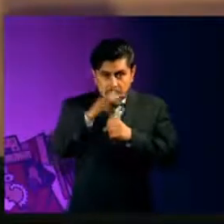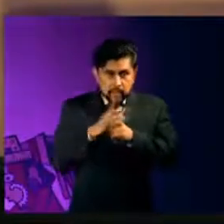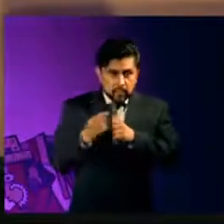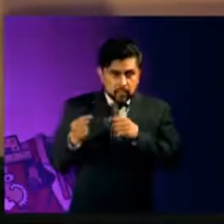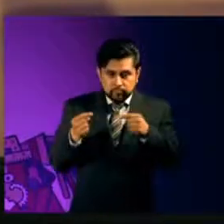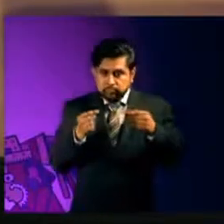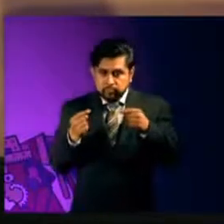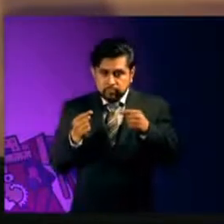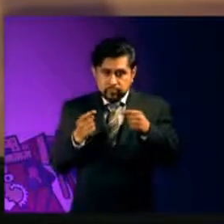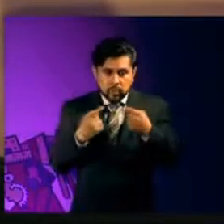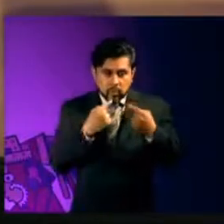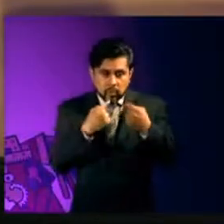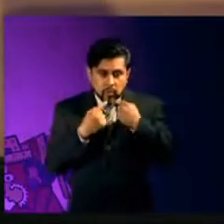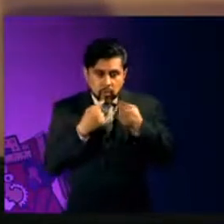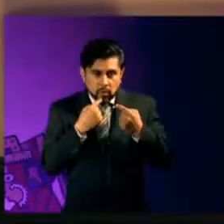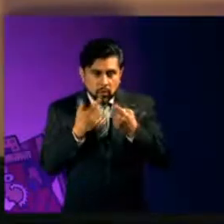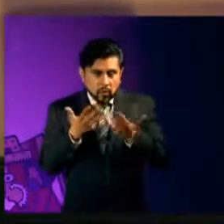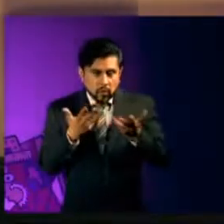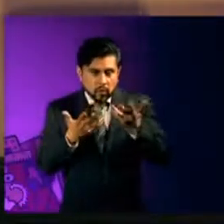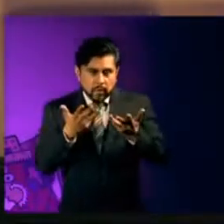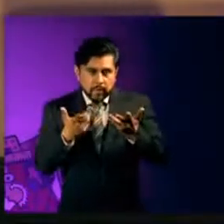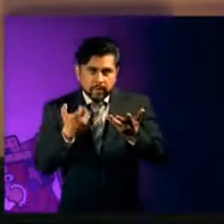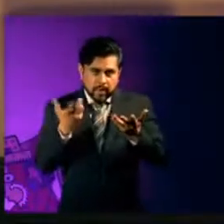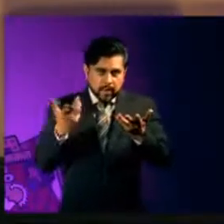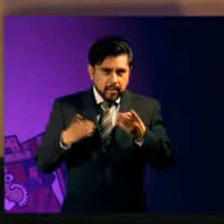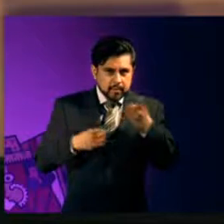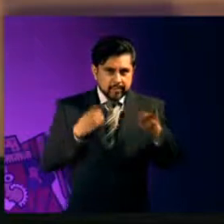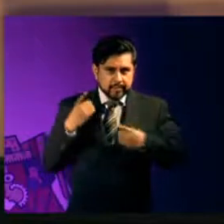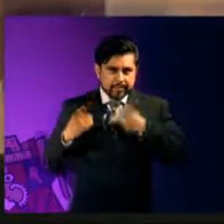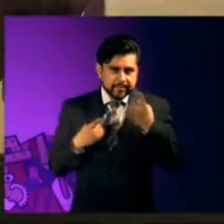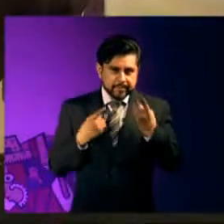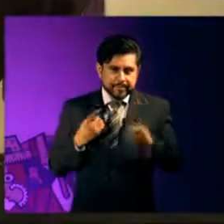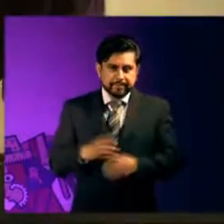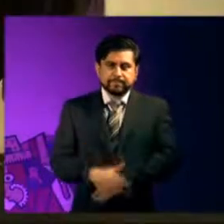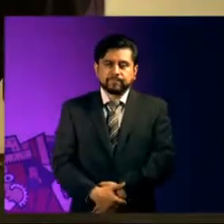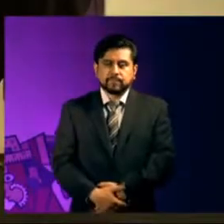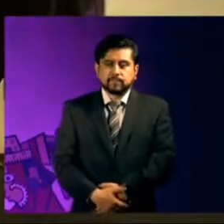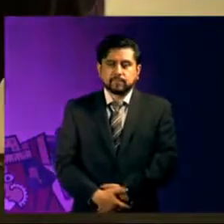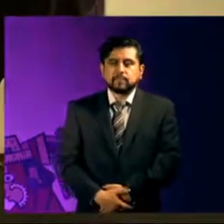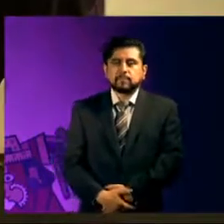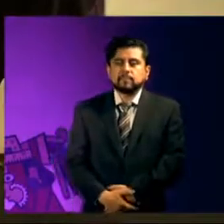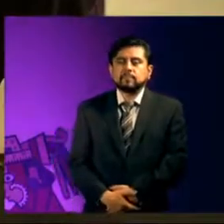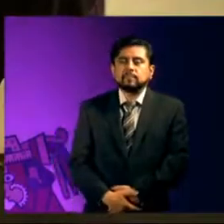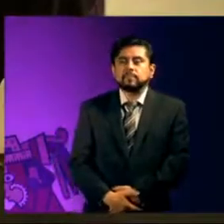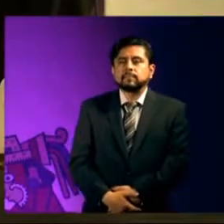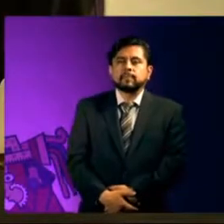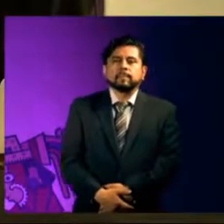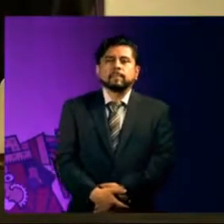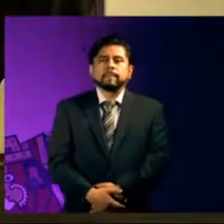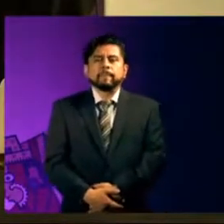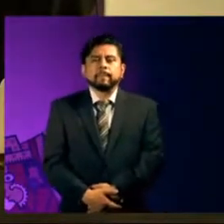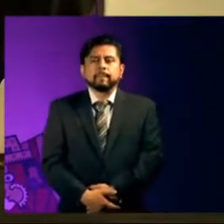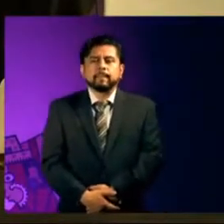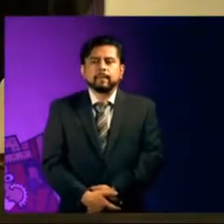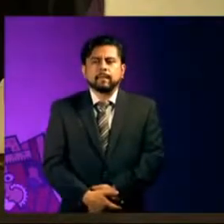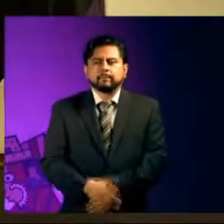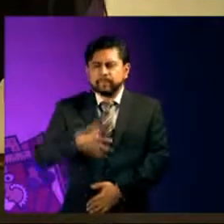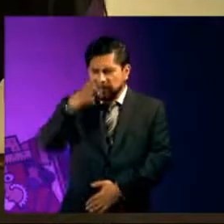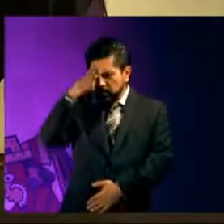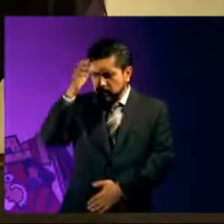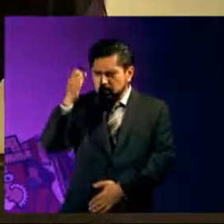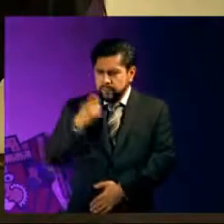generar por lo menos chispas no por lo menos chispas en términos de identidad hay una